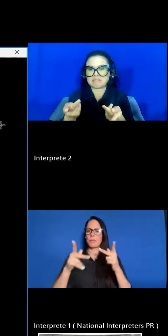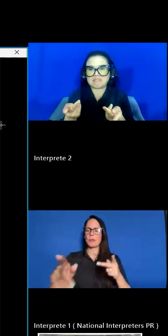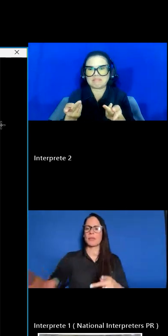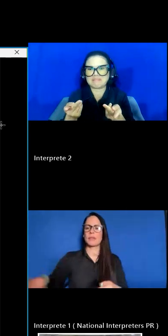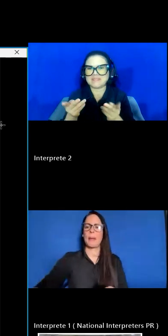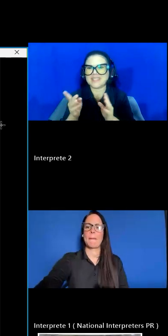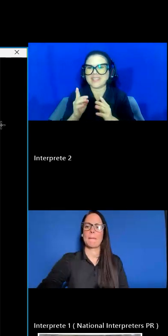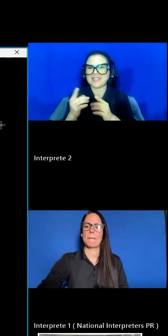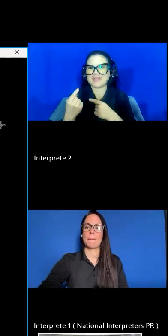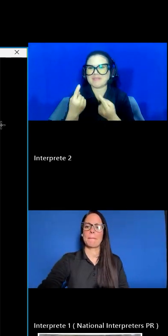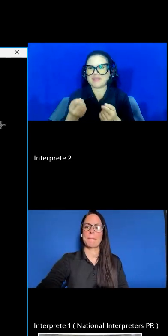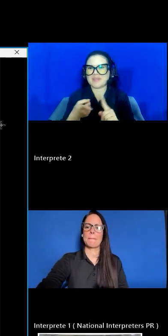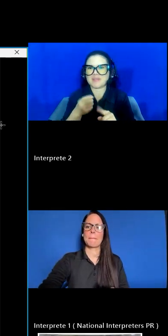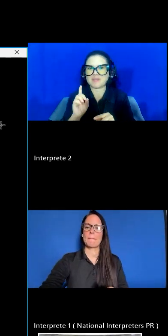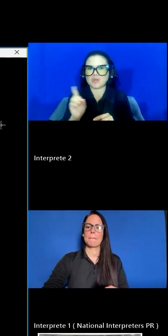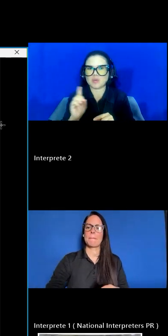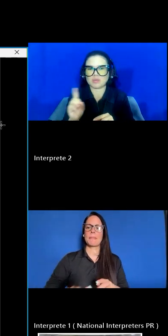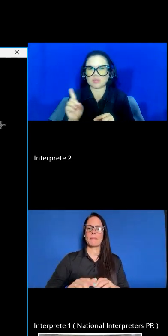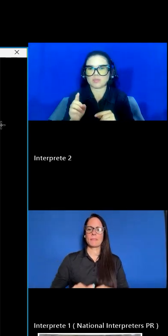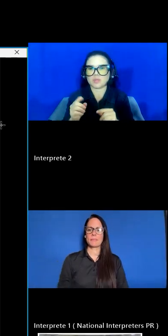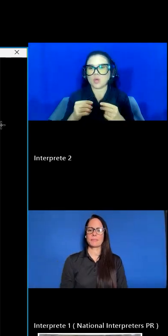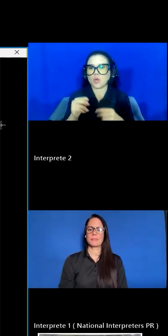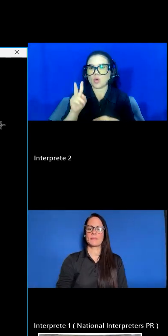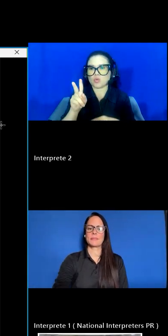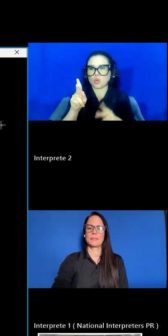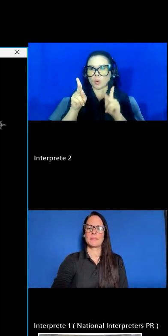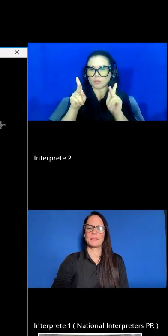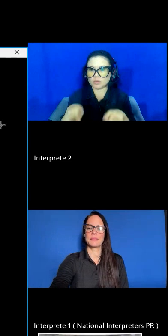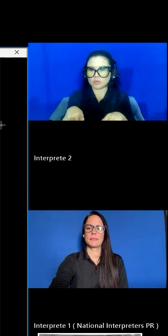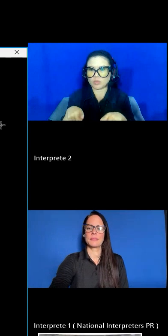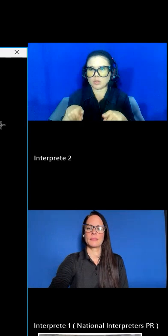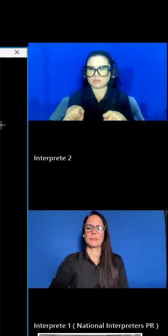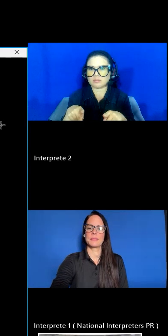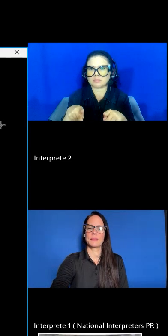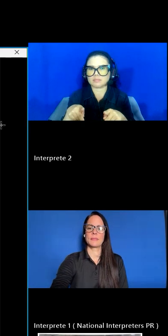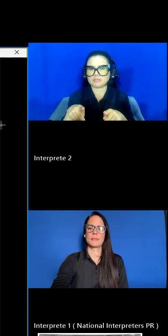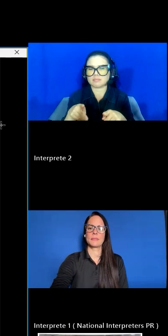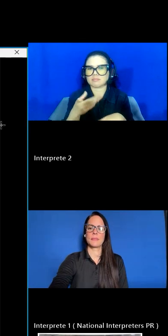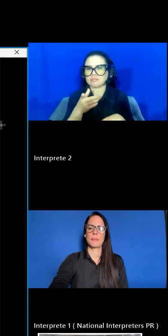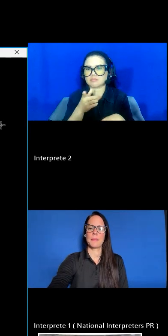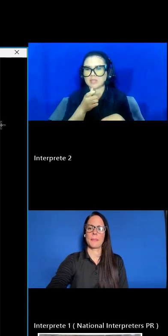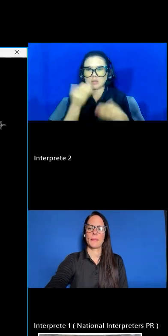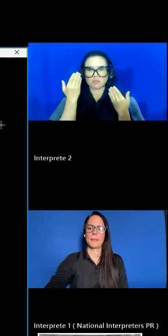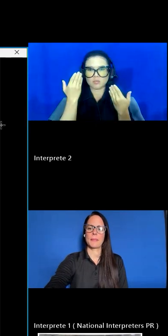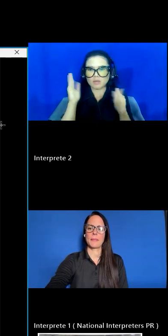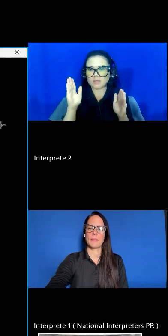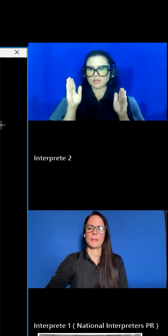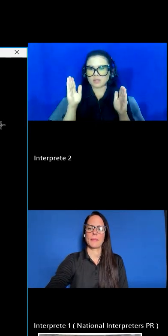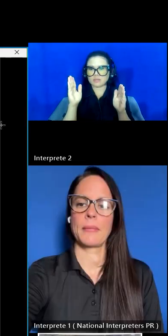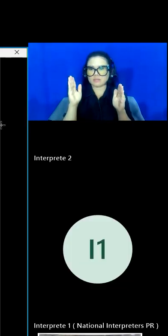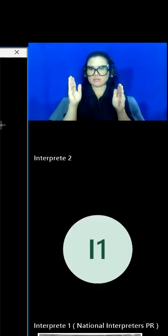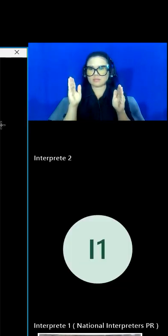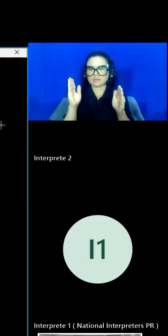¿Qué quiere decir esto? Dos personas que no sabían, ¿verdad?, quiénes eran, entre ellos, recibían una misma